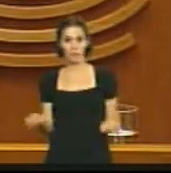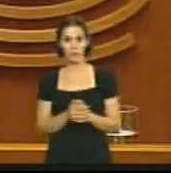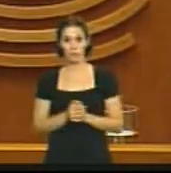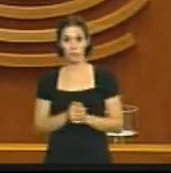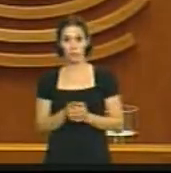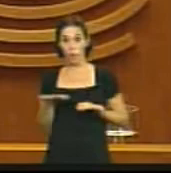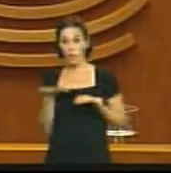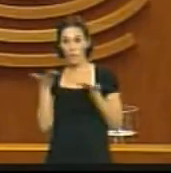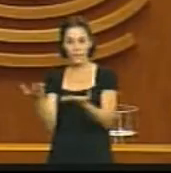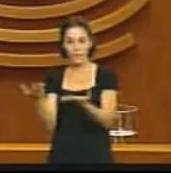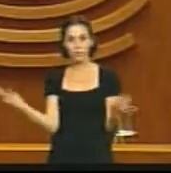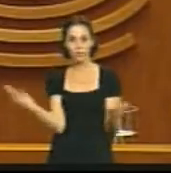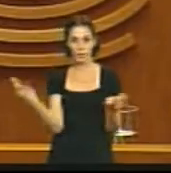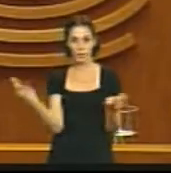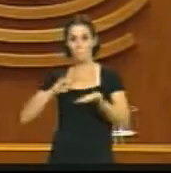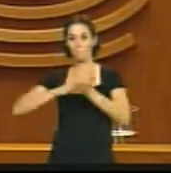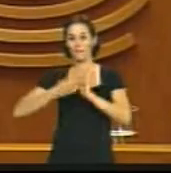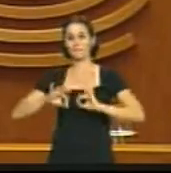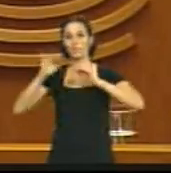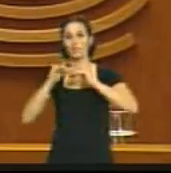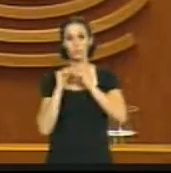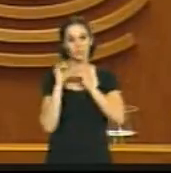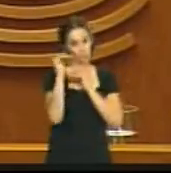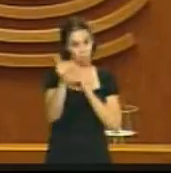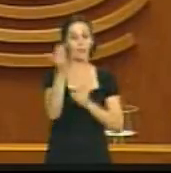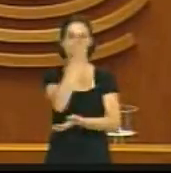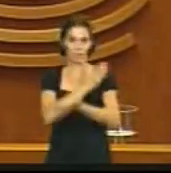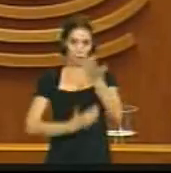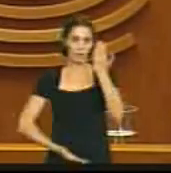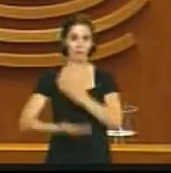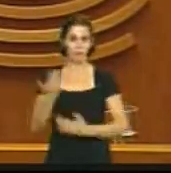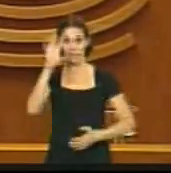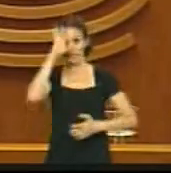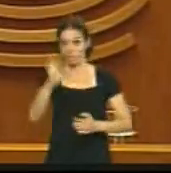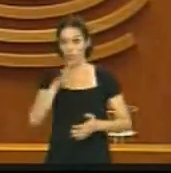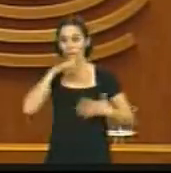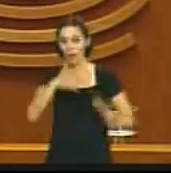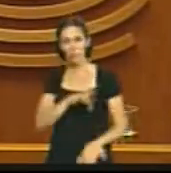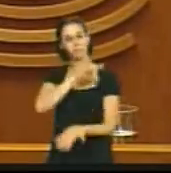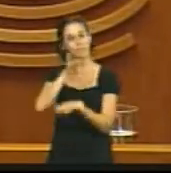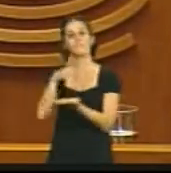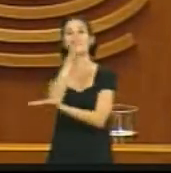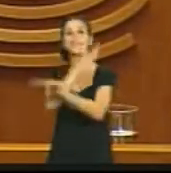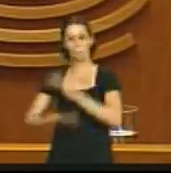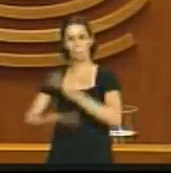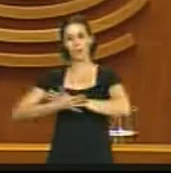Le ofrezco un plan de sostenibilidad de la discapacidad. Creo que este es un momento para hablar de la discapacidad.